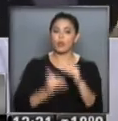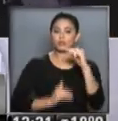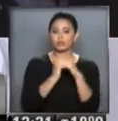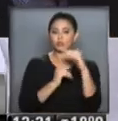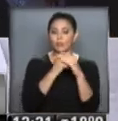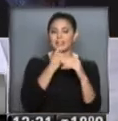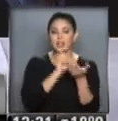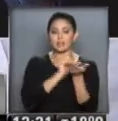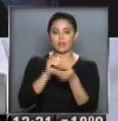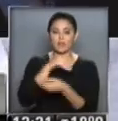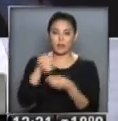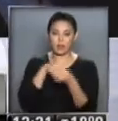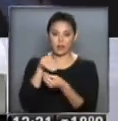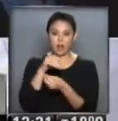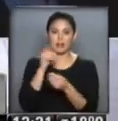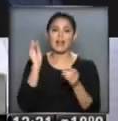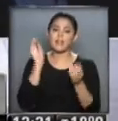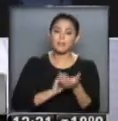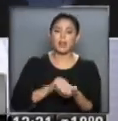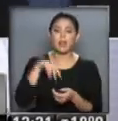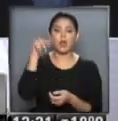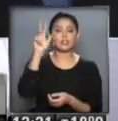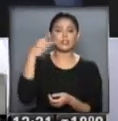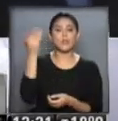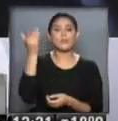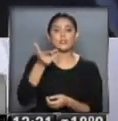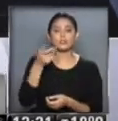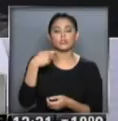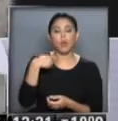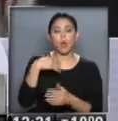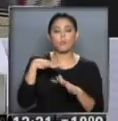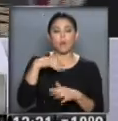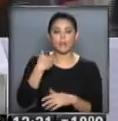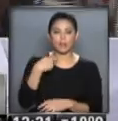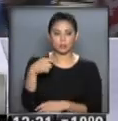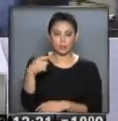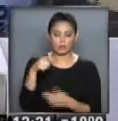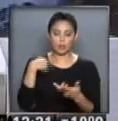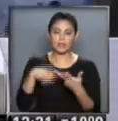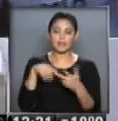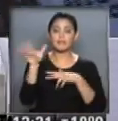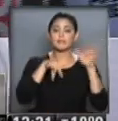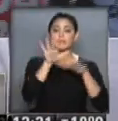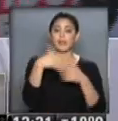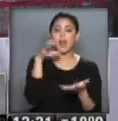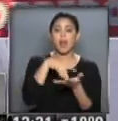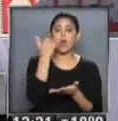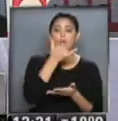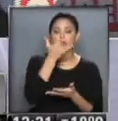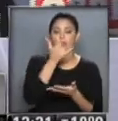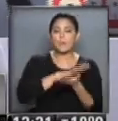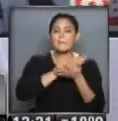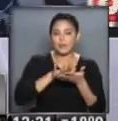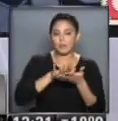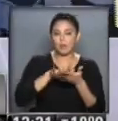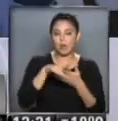en las asignaciones familiares por el 82% móvil en los haberes jubilatorios y la convocatoria urgente al Consejo del Salario Mínimo Vital y